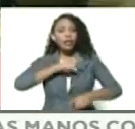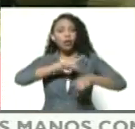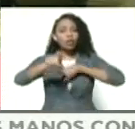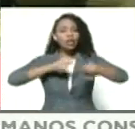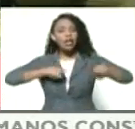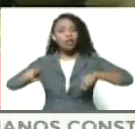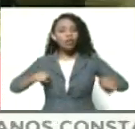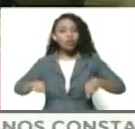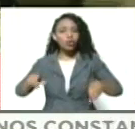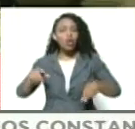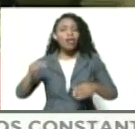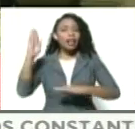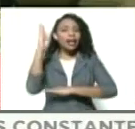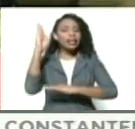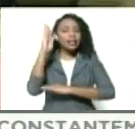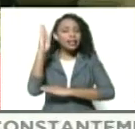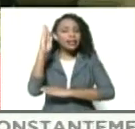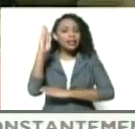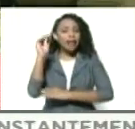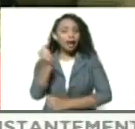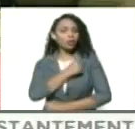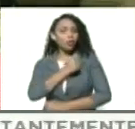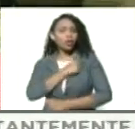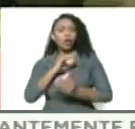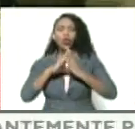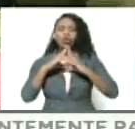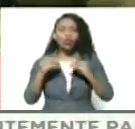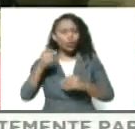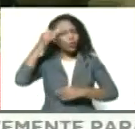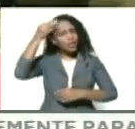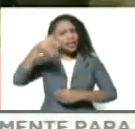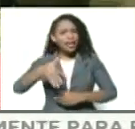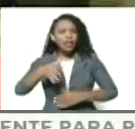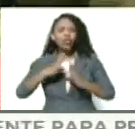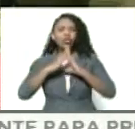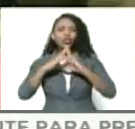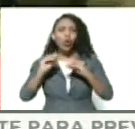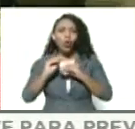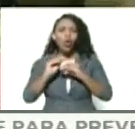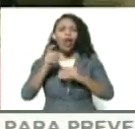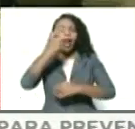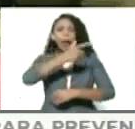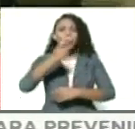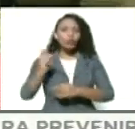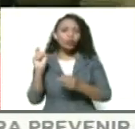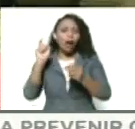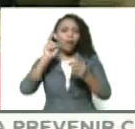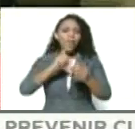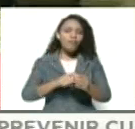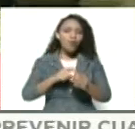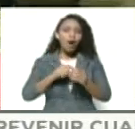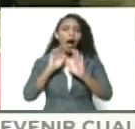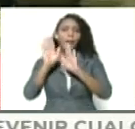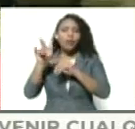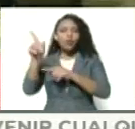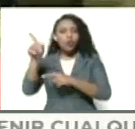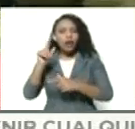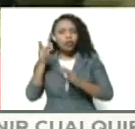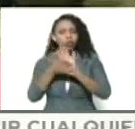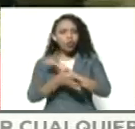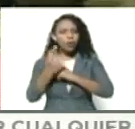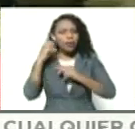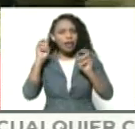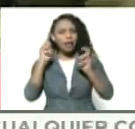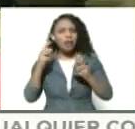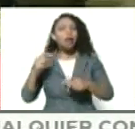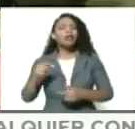con la Iglesia Católica, con todos los creyentes, con todos los devotos. Verdaderamente ha sido extraordinario, lo